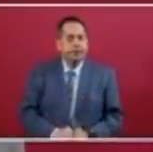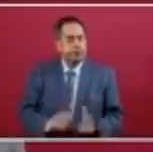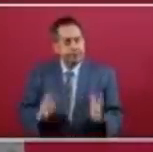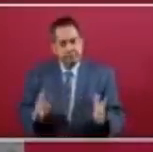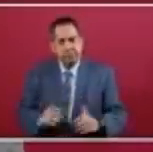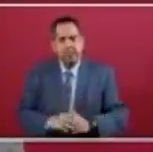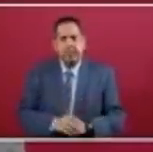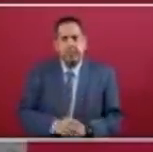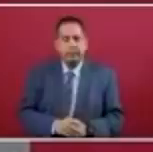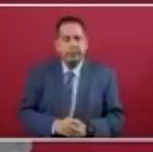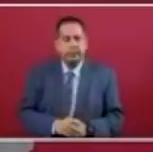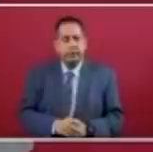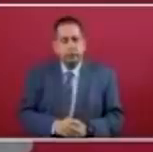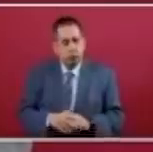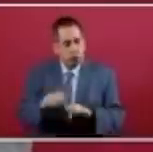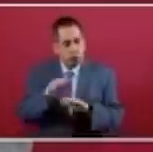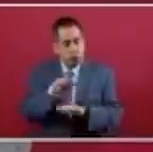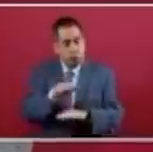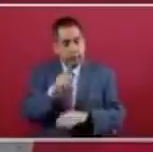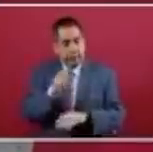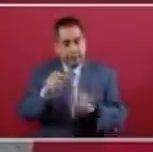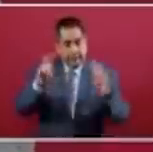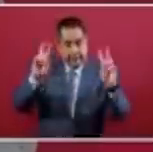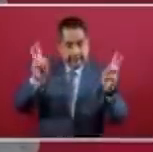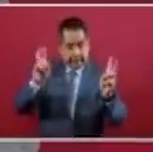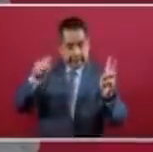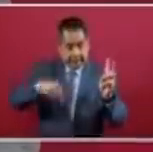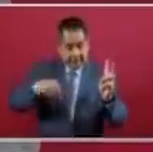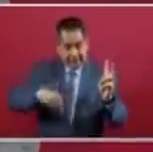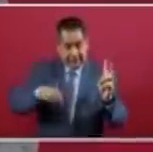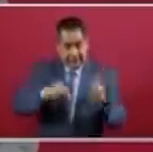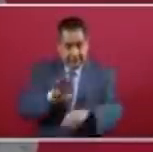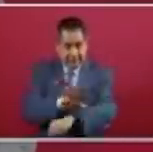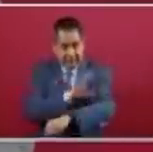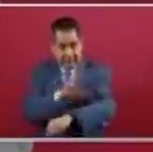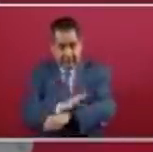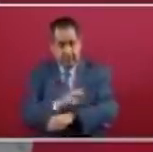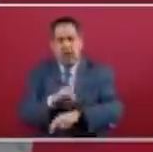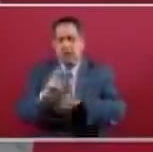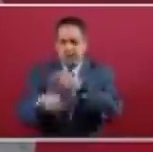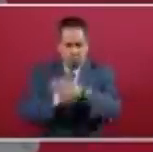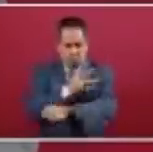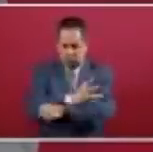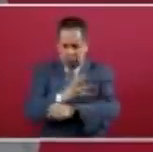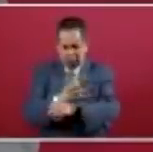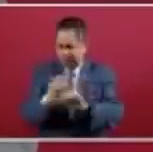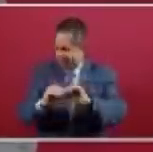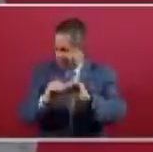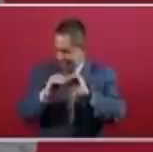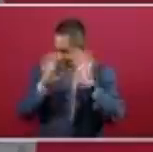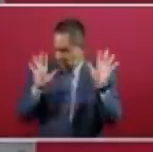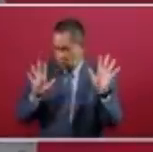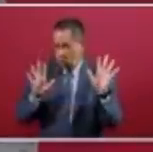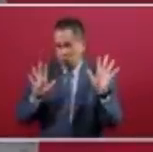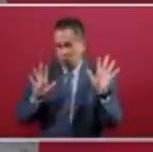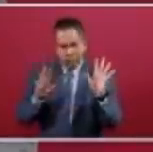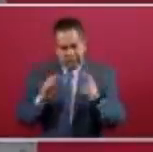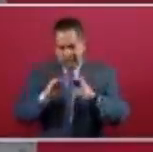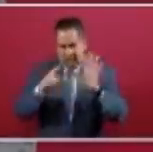todo lo que tiene que ver con este tema se va a transparentar, todo lo que